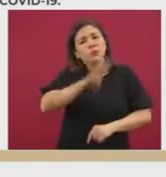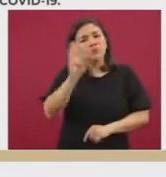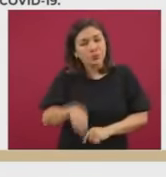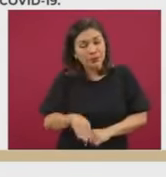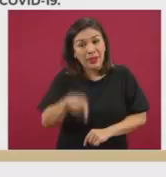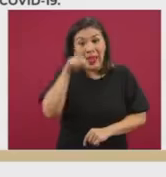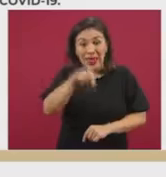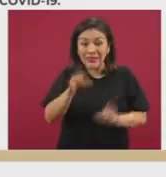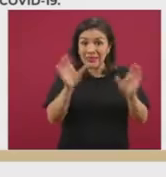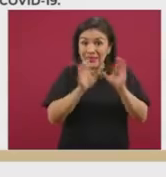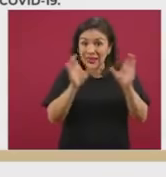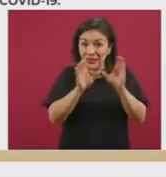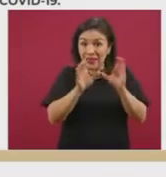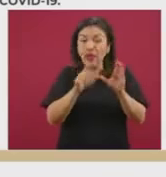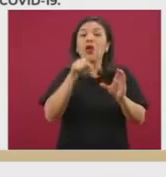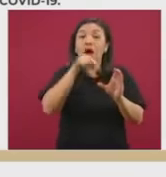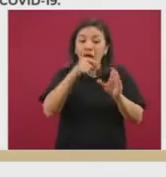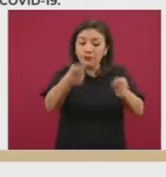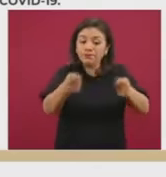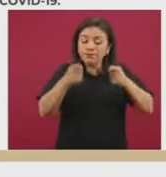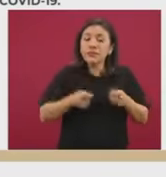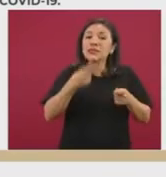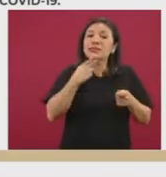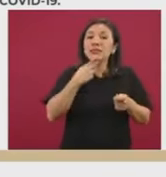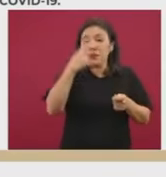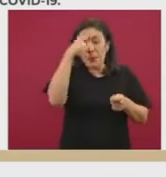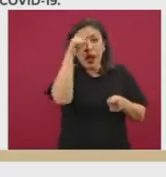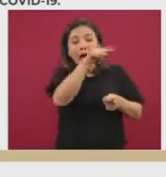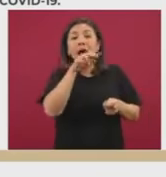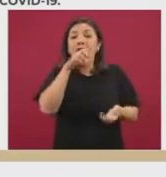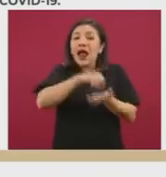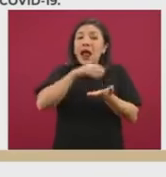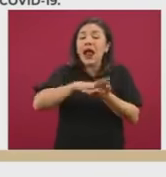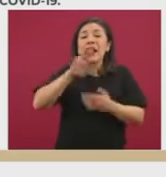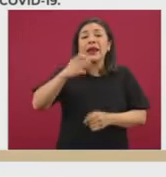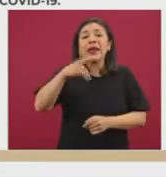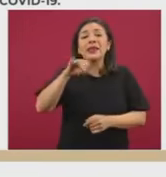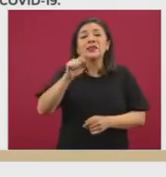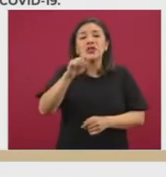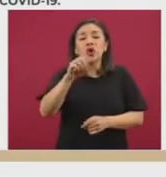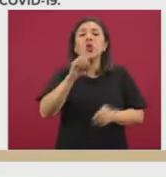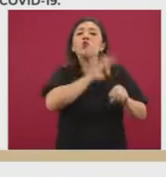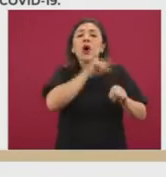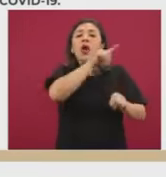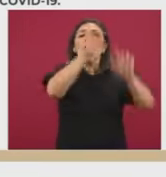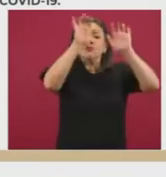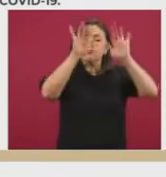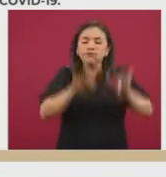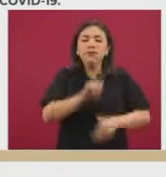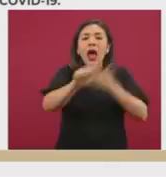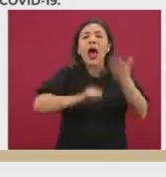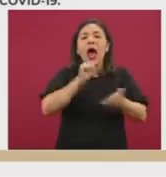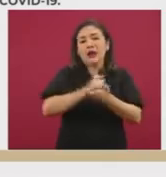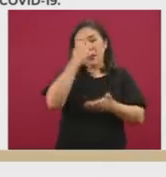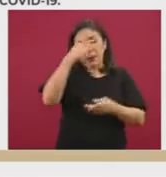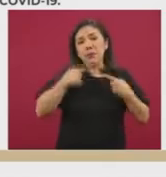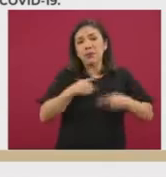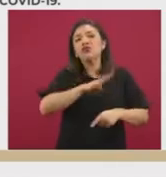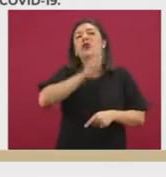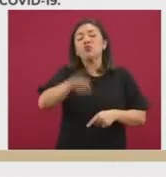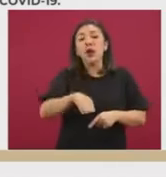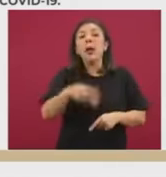y el certificado de defunción sirve al registro para expedir un acta de defunción, que es lo que necesitan